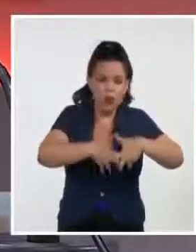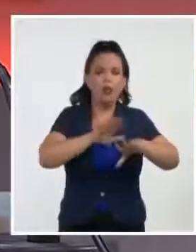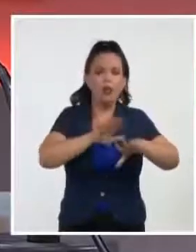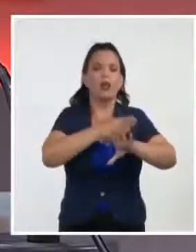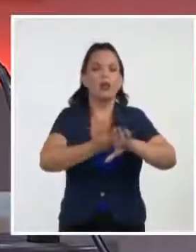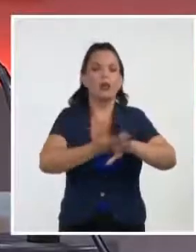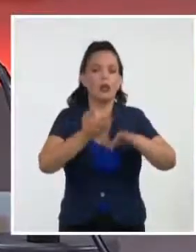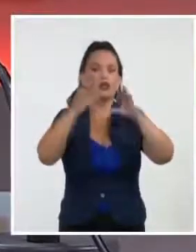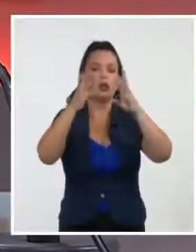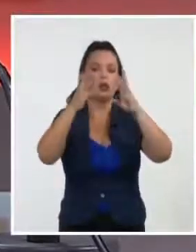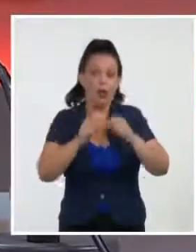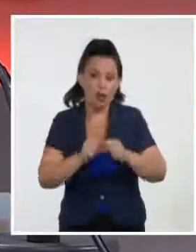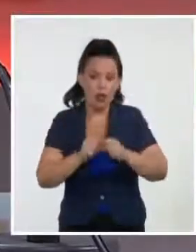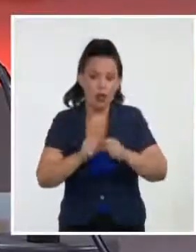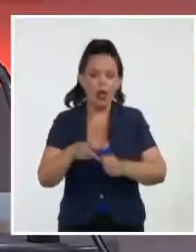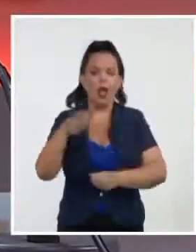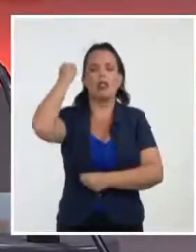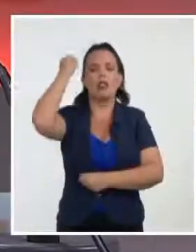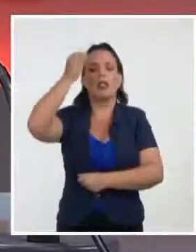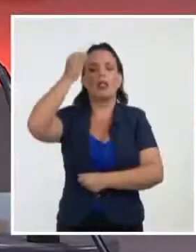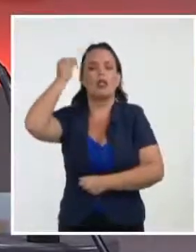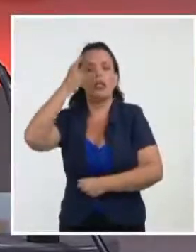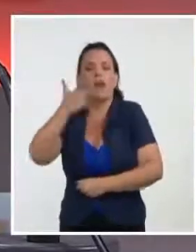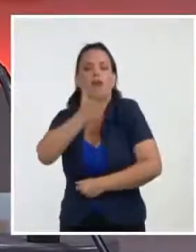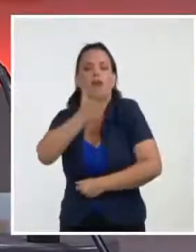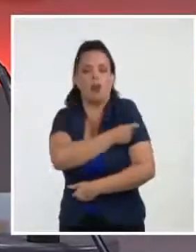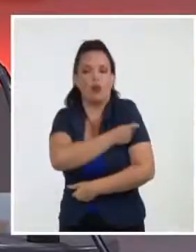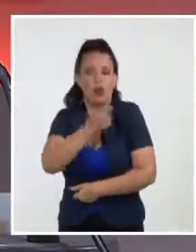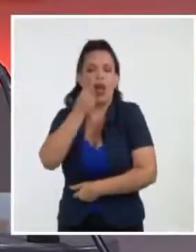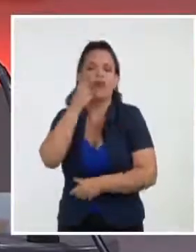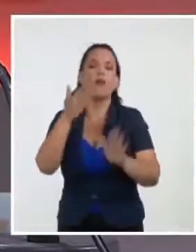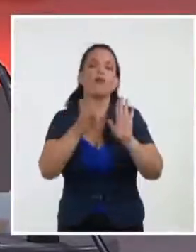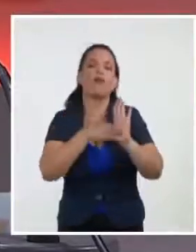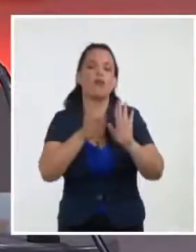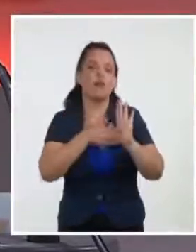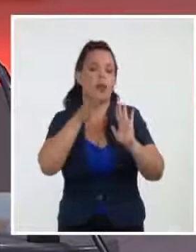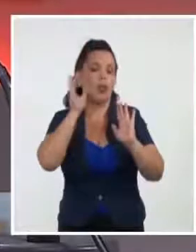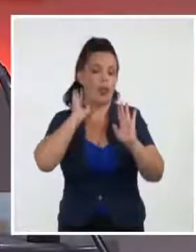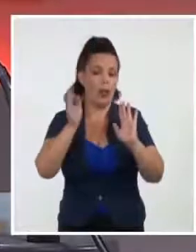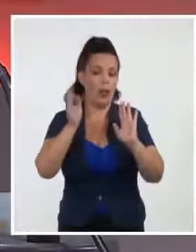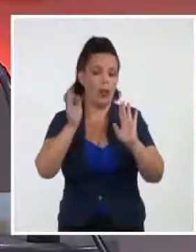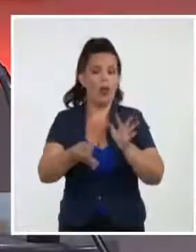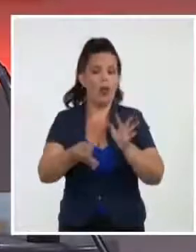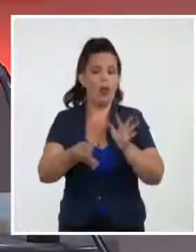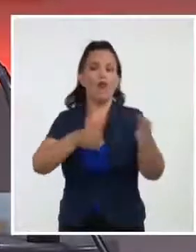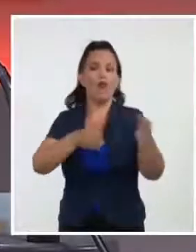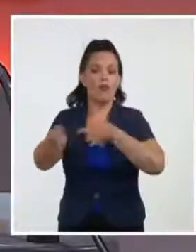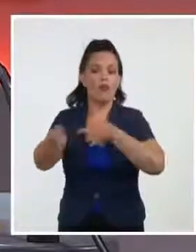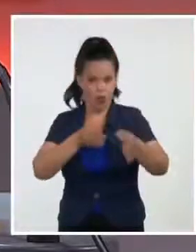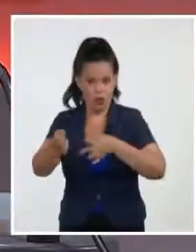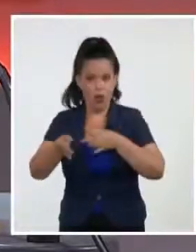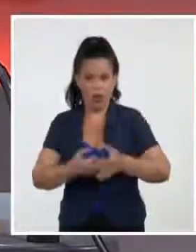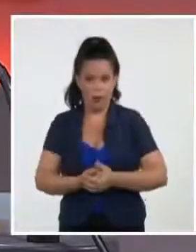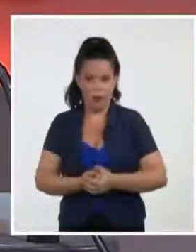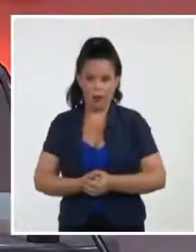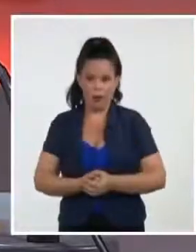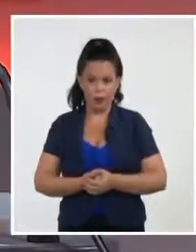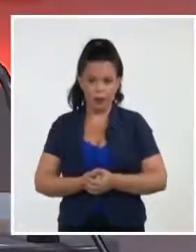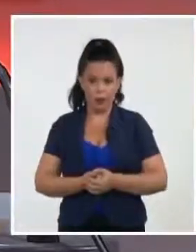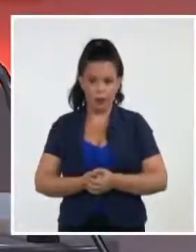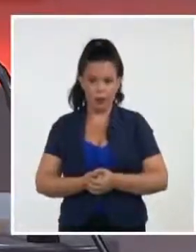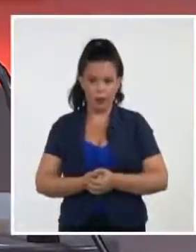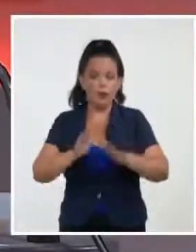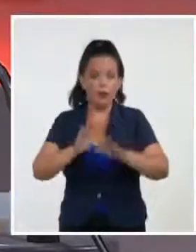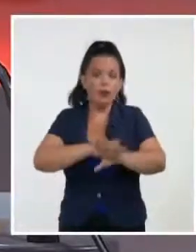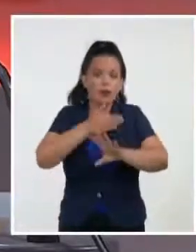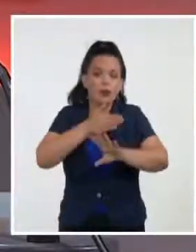la vacuna, tener la certeza de que verdaderamente es una vacuna con una gran eficacia, y bueno, después viene todo el proceso de